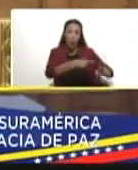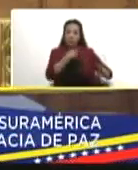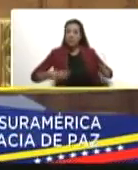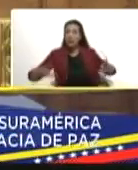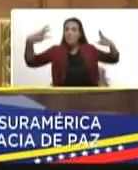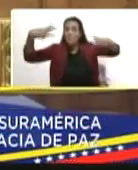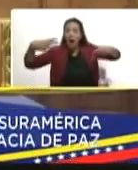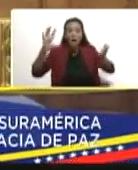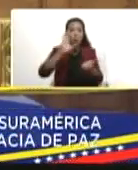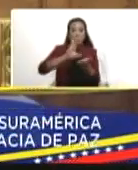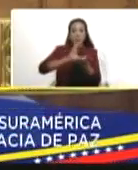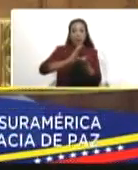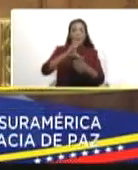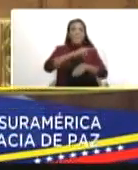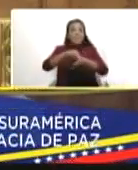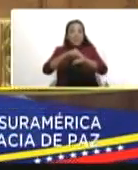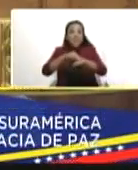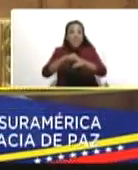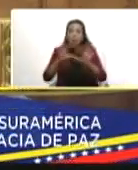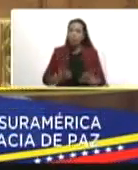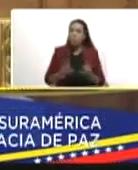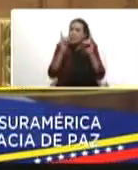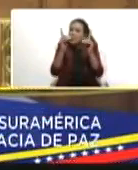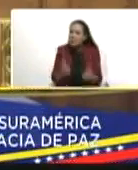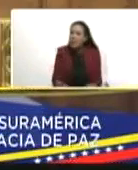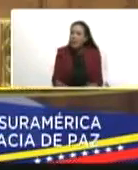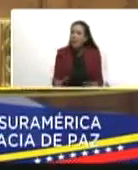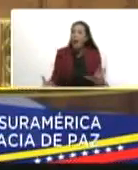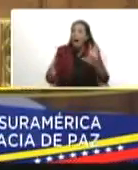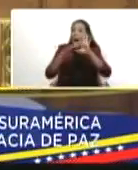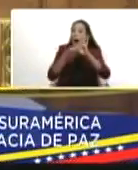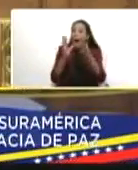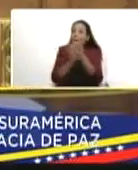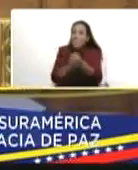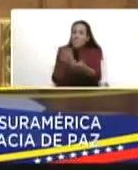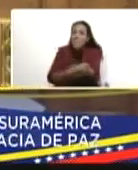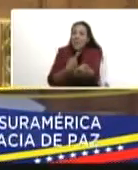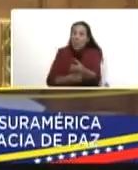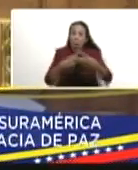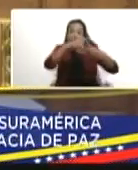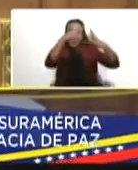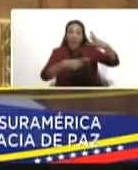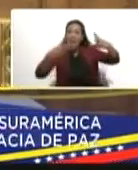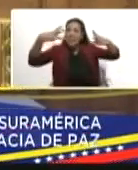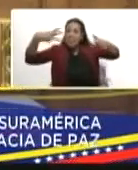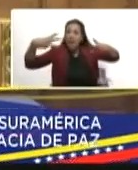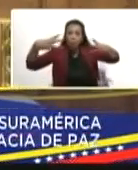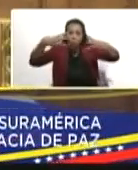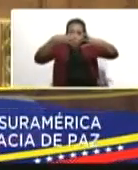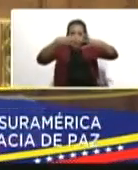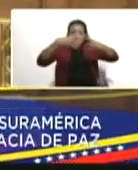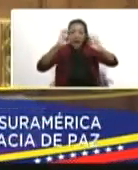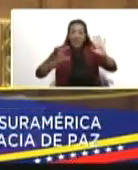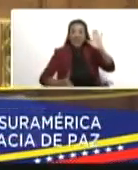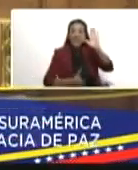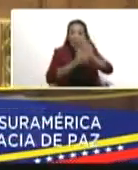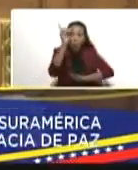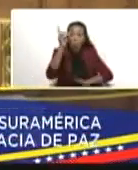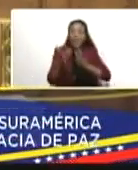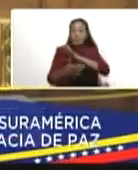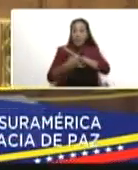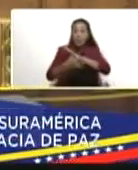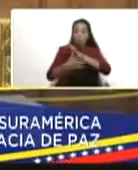gobernadores ministros decididamente en este hermanamiento con estas tres regiones que llevan la punta del desarrollo